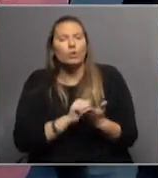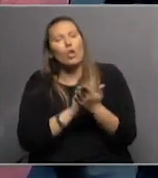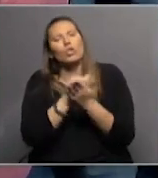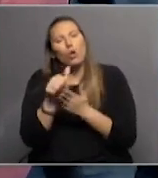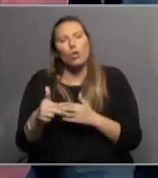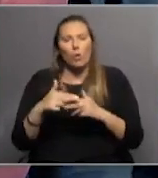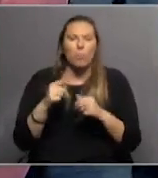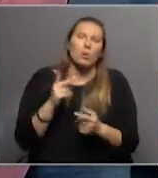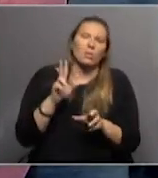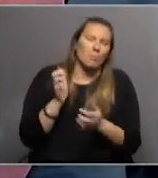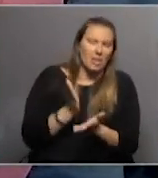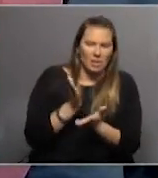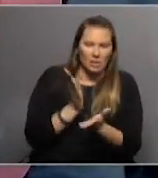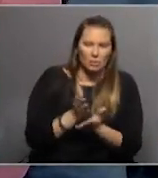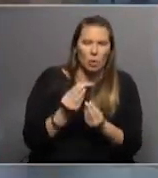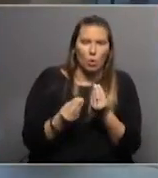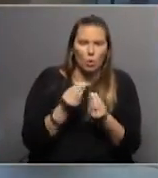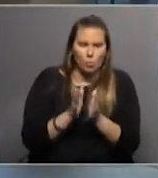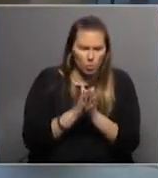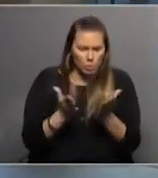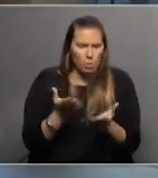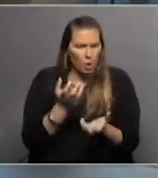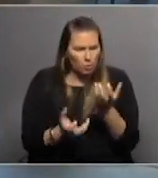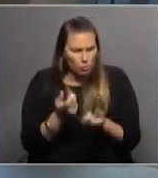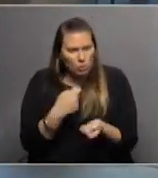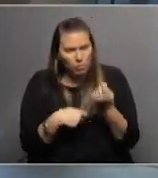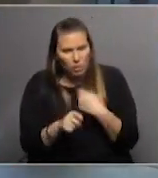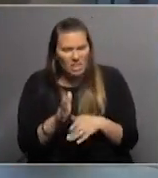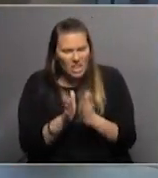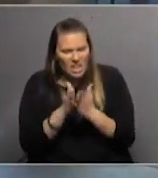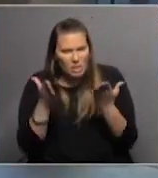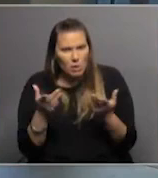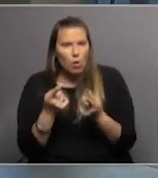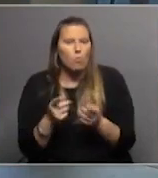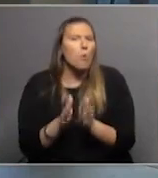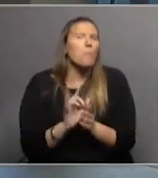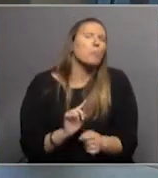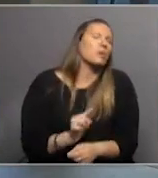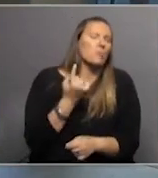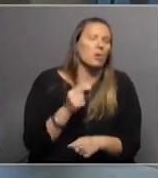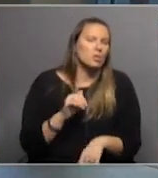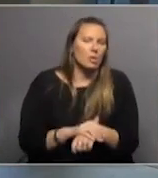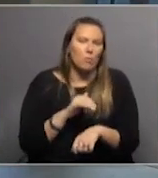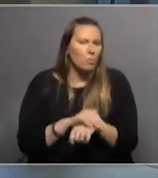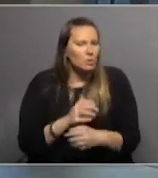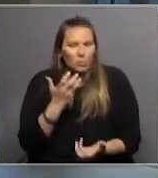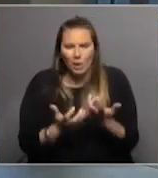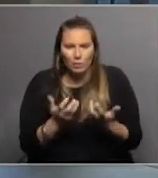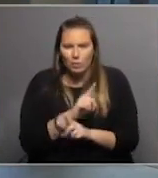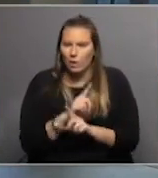tema de derechos o lo que sea, ¿cómo funcionan los libros de gastronomía? ¿El libro como objeto insustituible para ese momento, para la